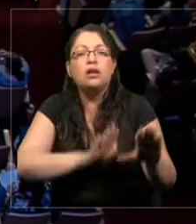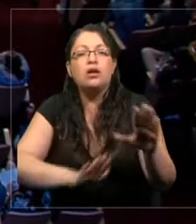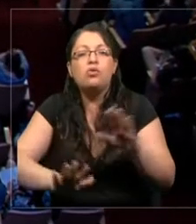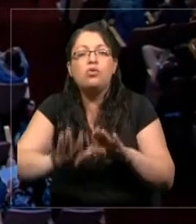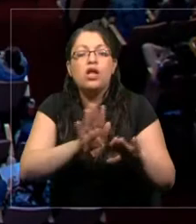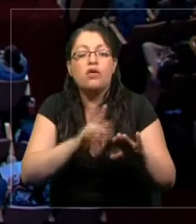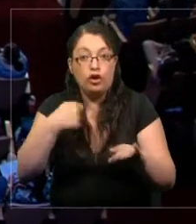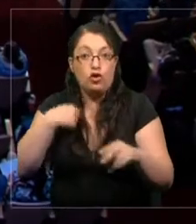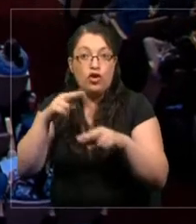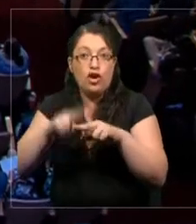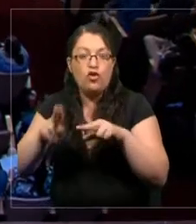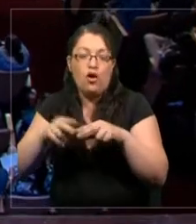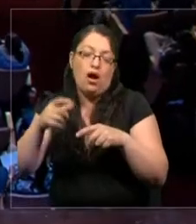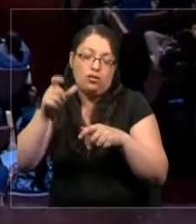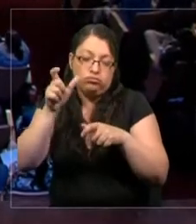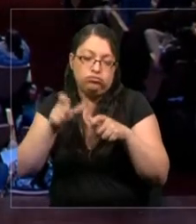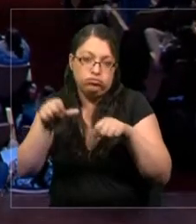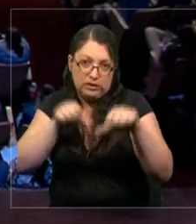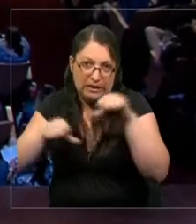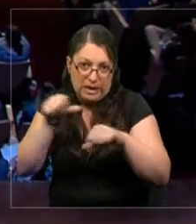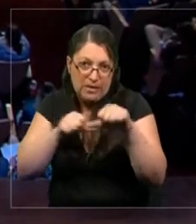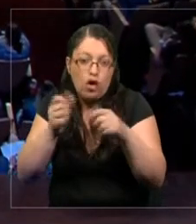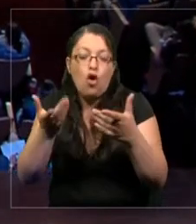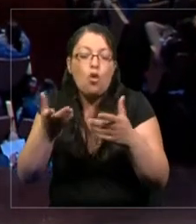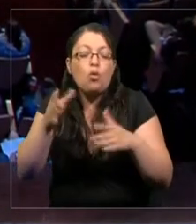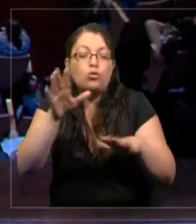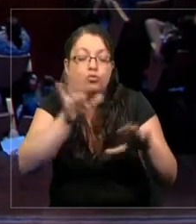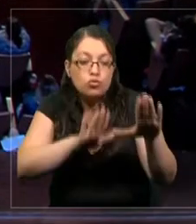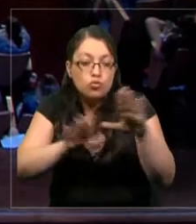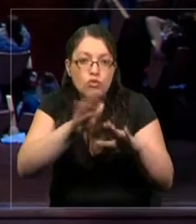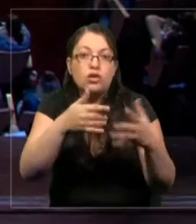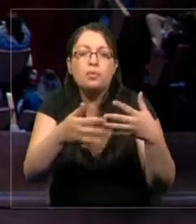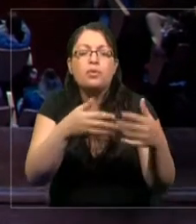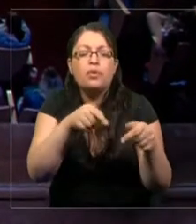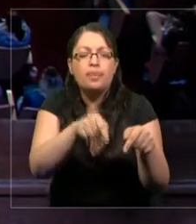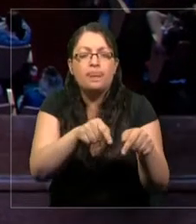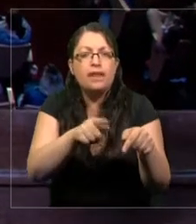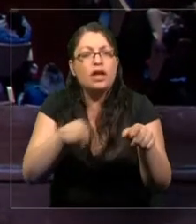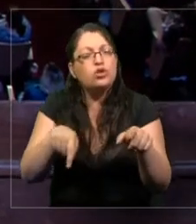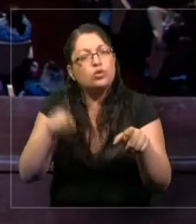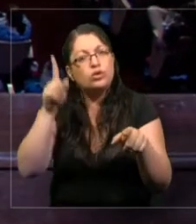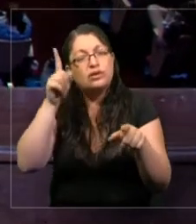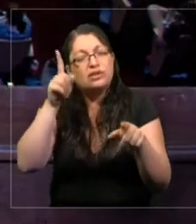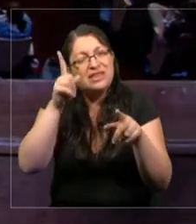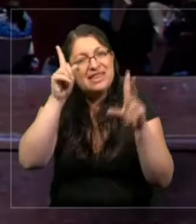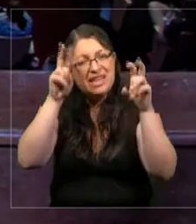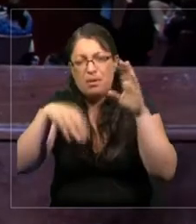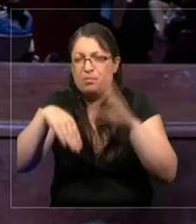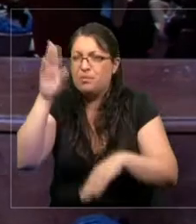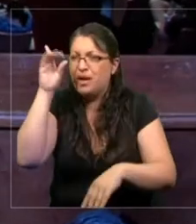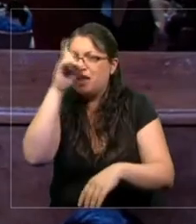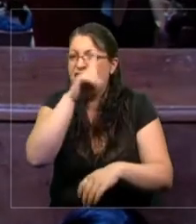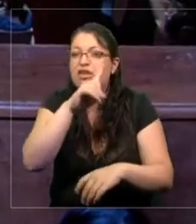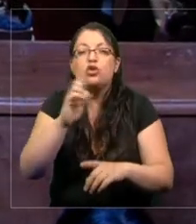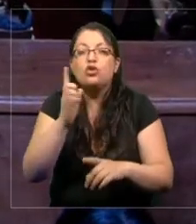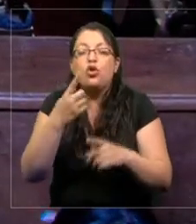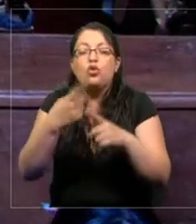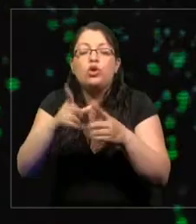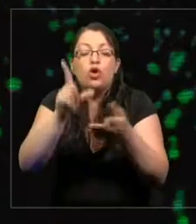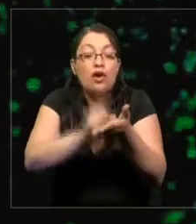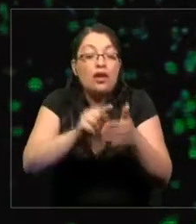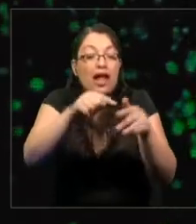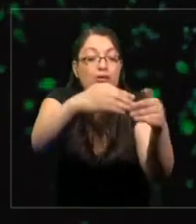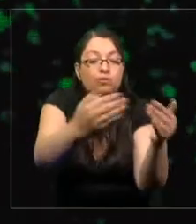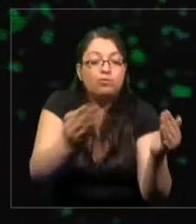yo hago que es la práctica científica de la conservación de la naturaleza es una cosa que es mucho más compleja que solamente hacer áreas protegidas en